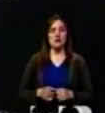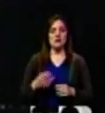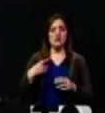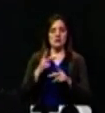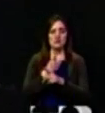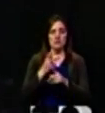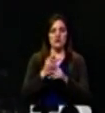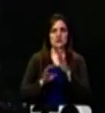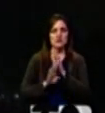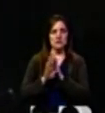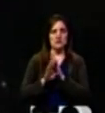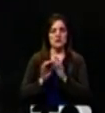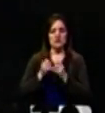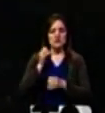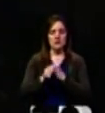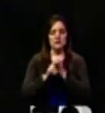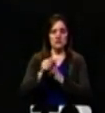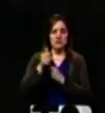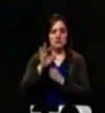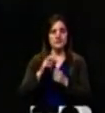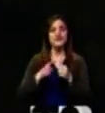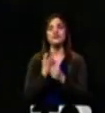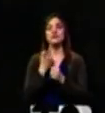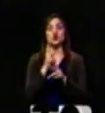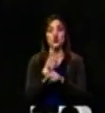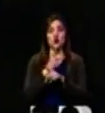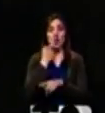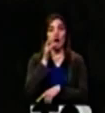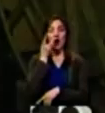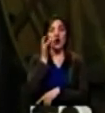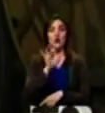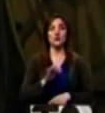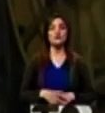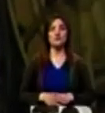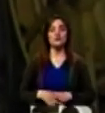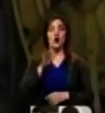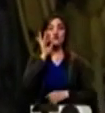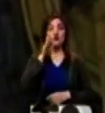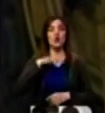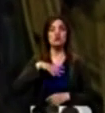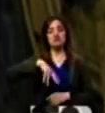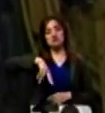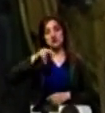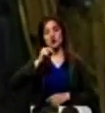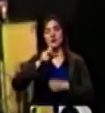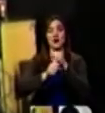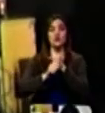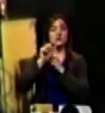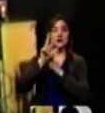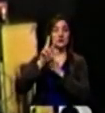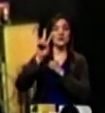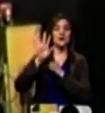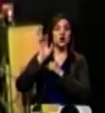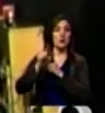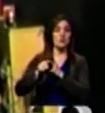A finales del 2019 se dará inicio a la primera producción de oro. Fruta del Norte podría generar anualmente 325 mil onzas